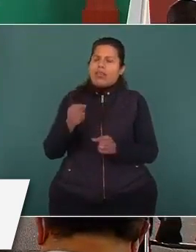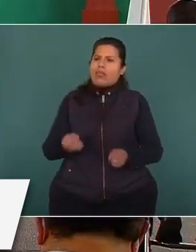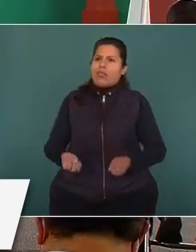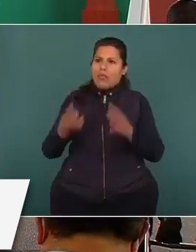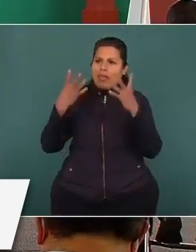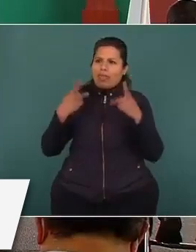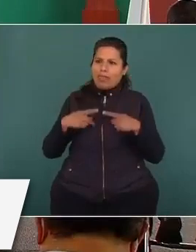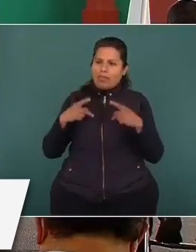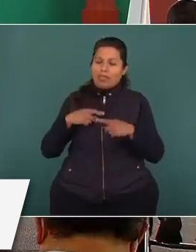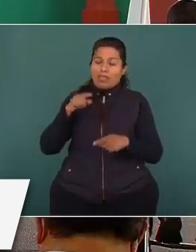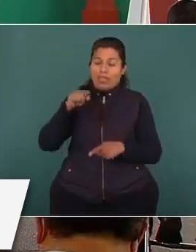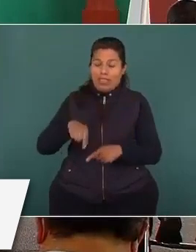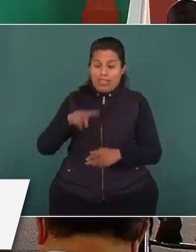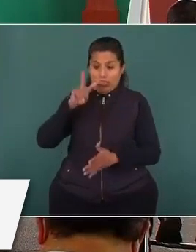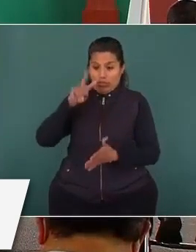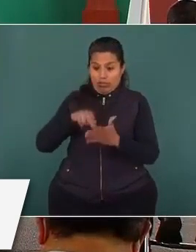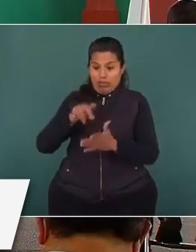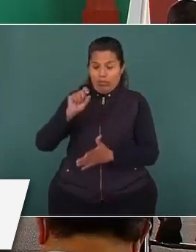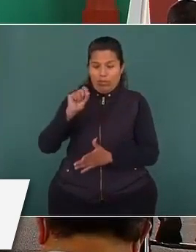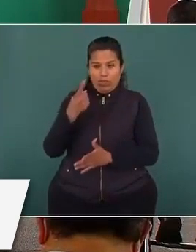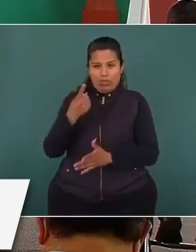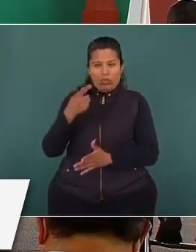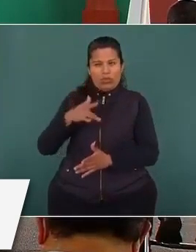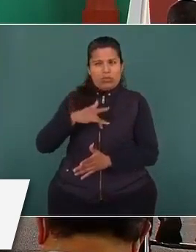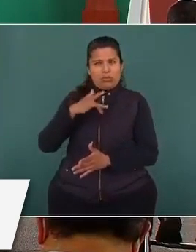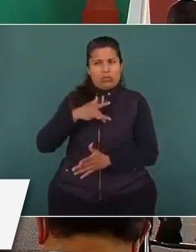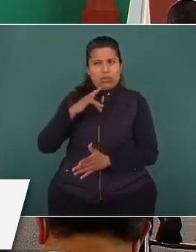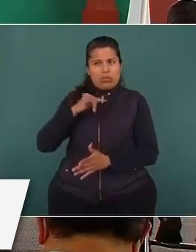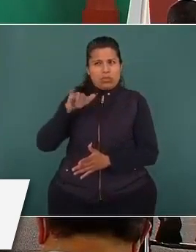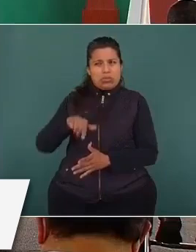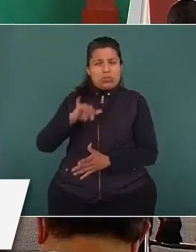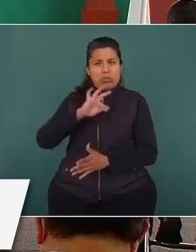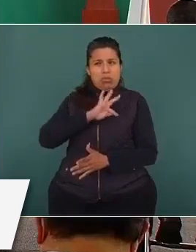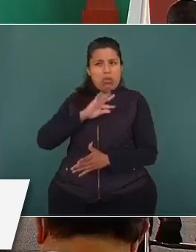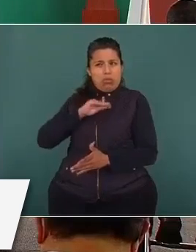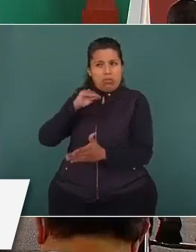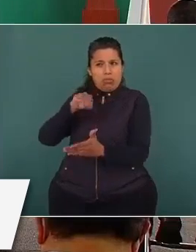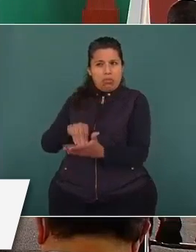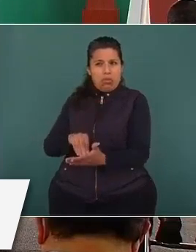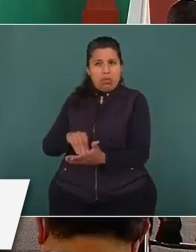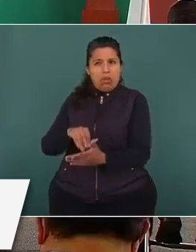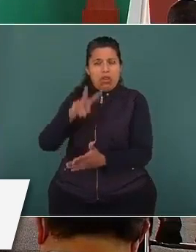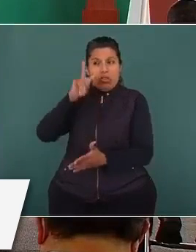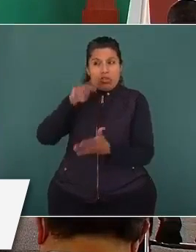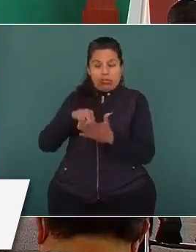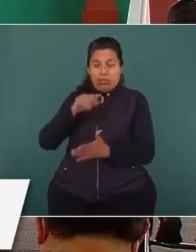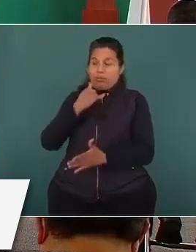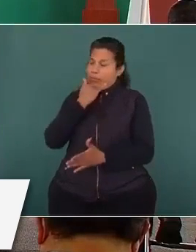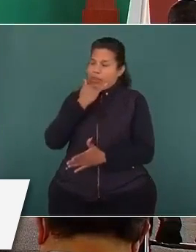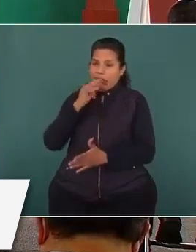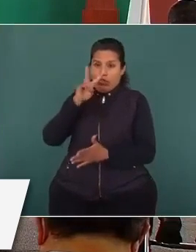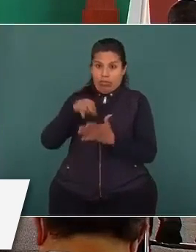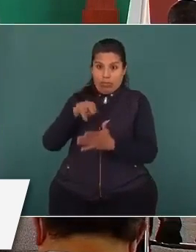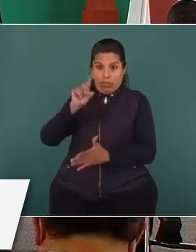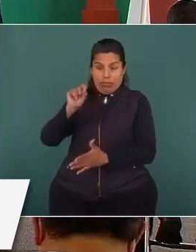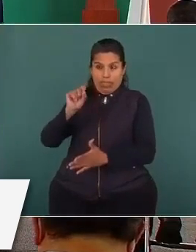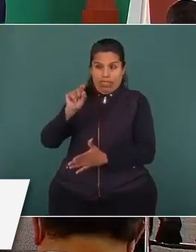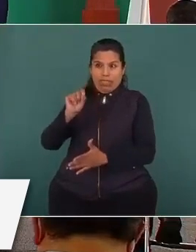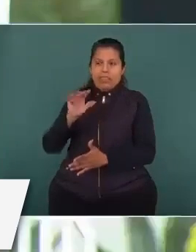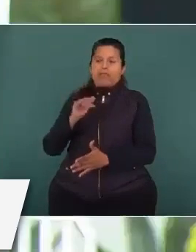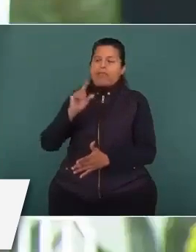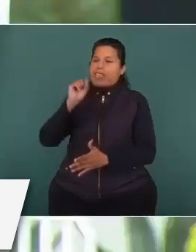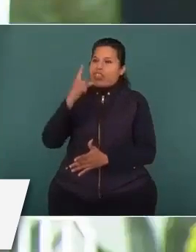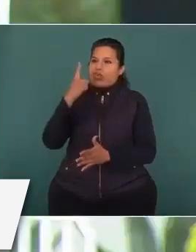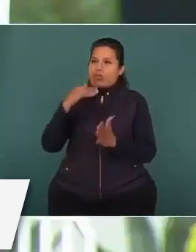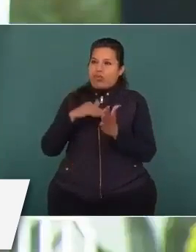la meta para el 2021 son los 21 mil… perdón, en el 2020 son dos mil… perdón, 21